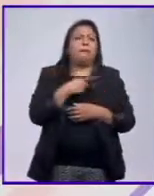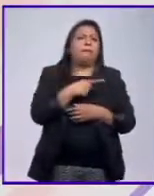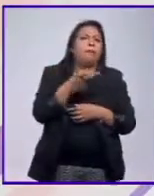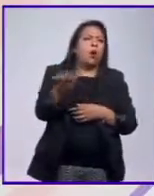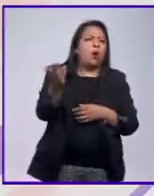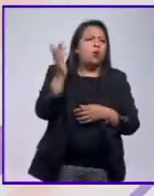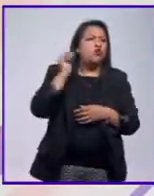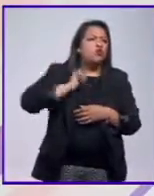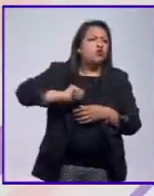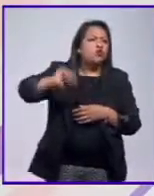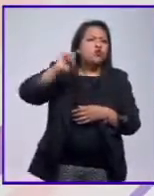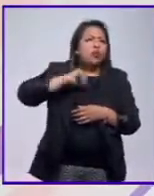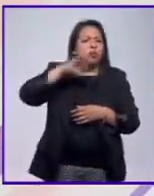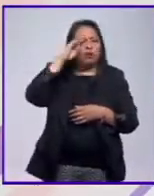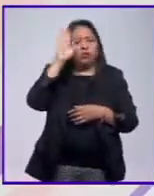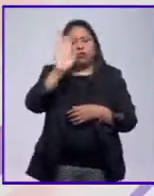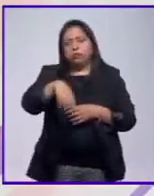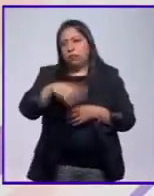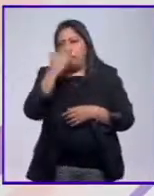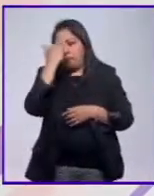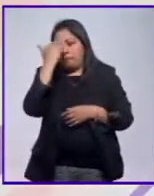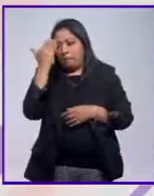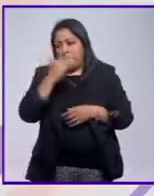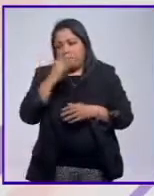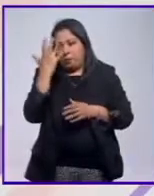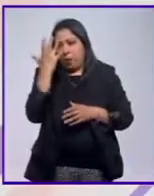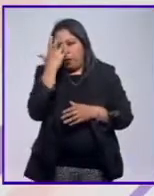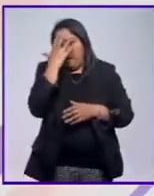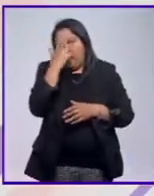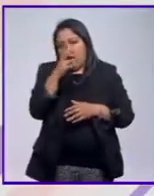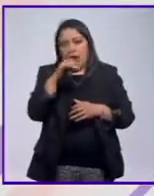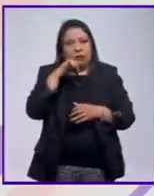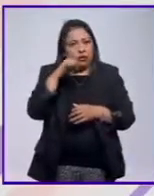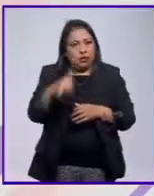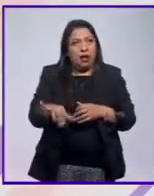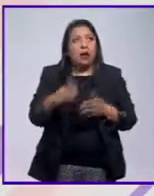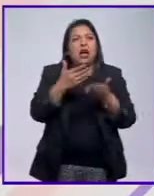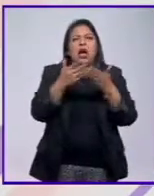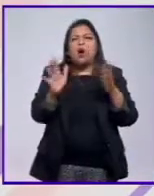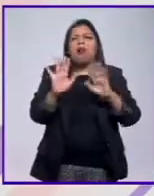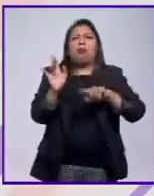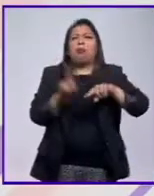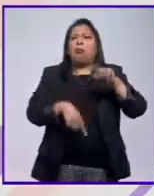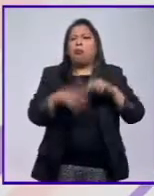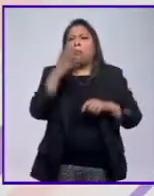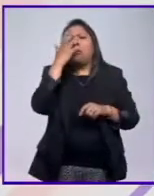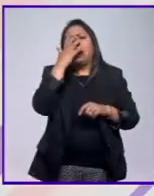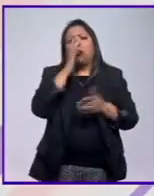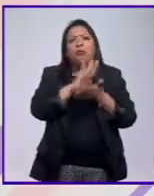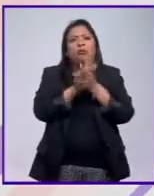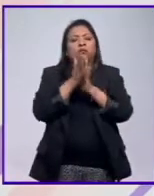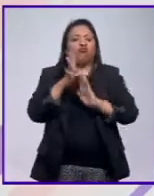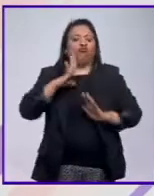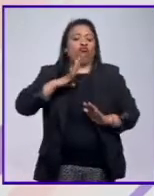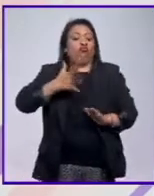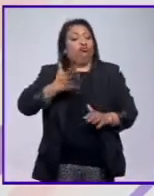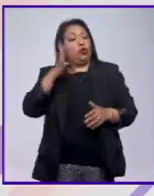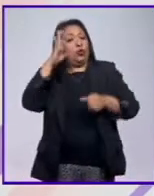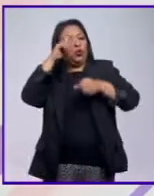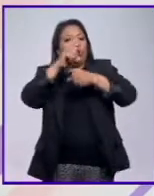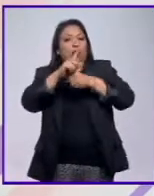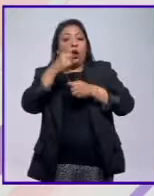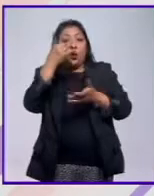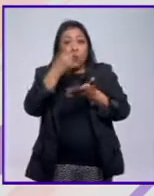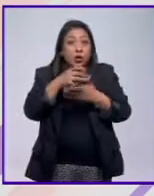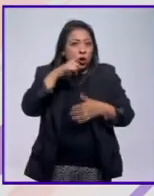que lo consideraban una vergüenza para el país. Algo que ahora ha dejado de avergonzarles y se ha convertido en un orgullo cultural no solo